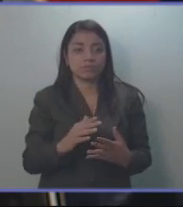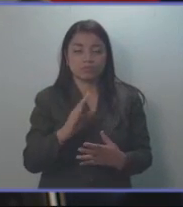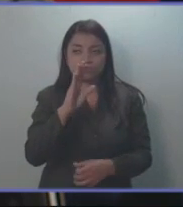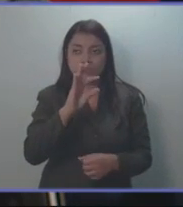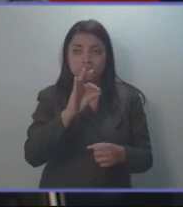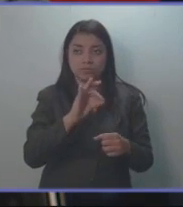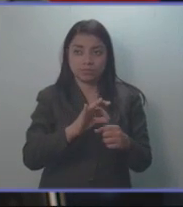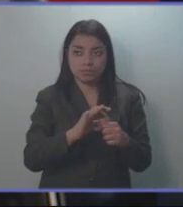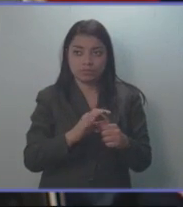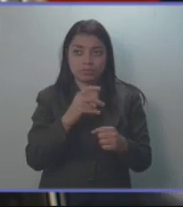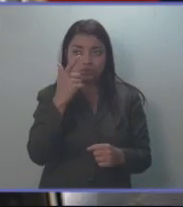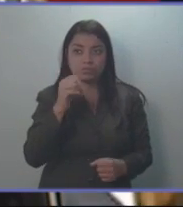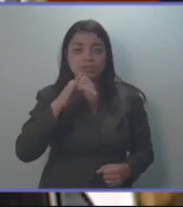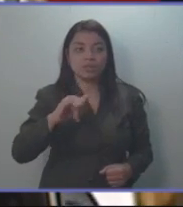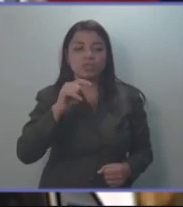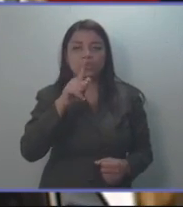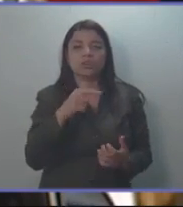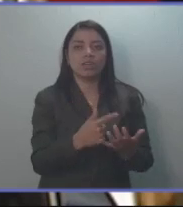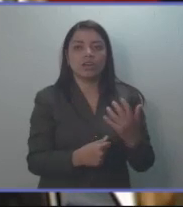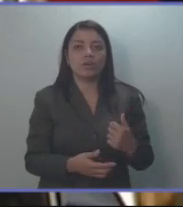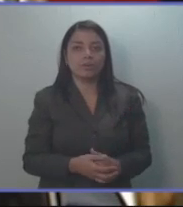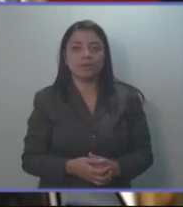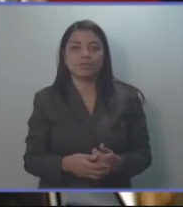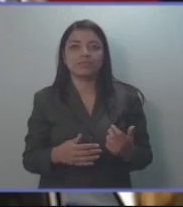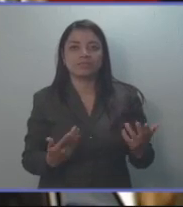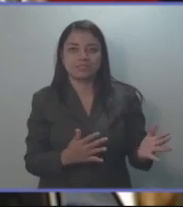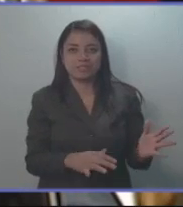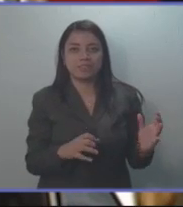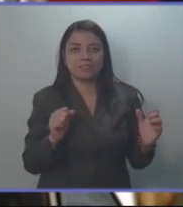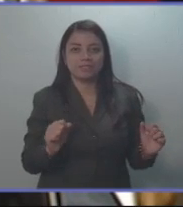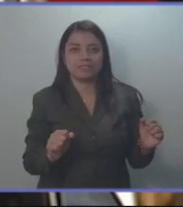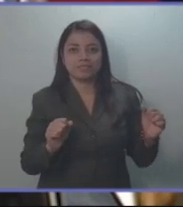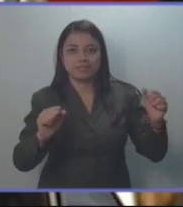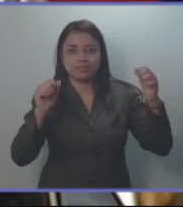en el mes de julio por aprobar este decreto